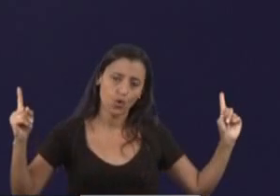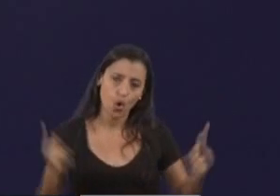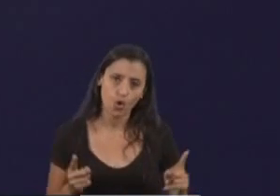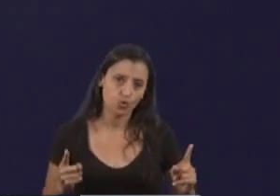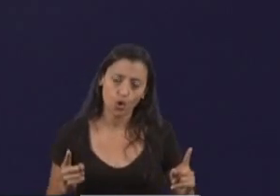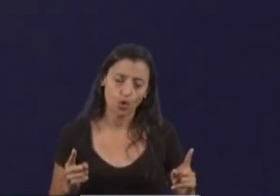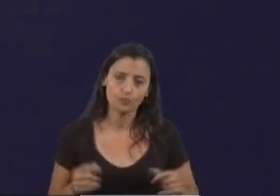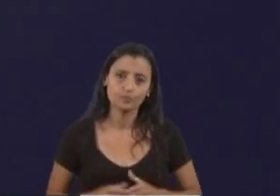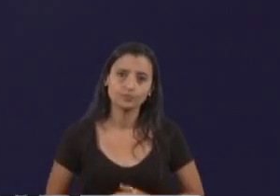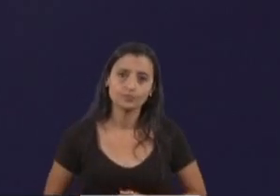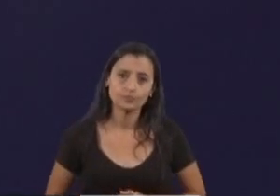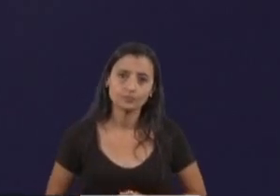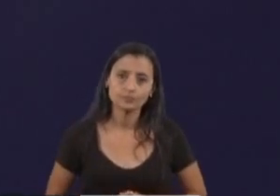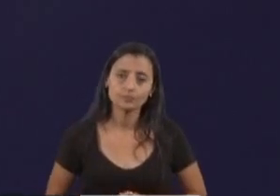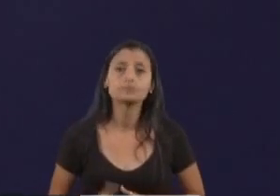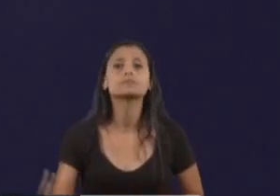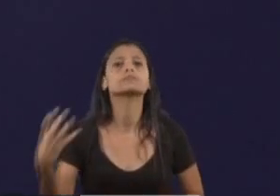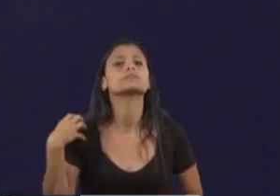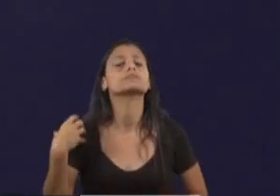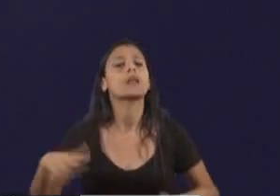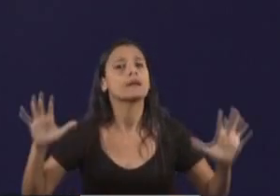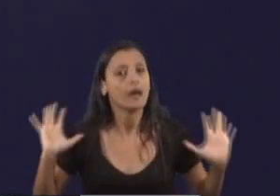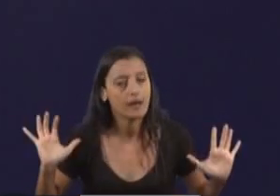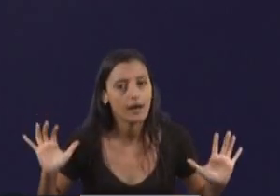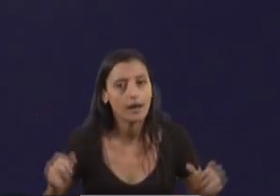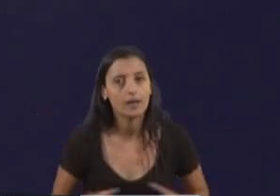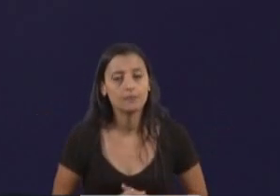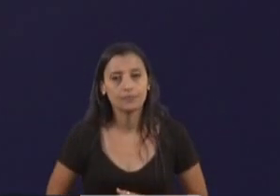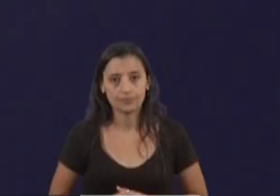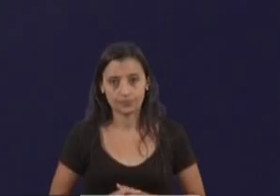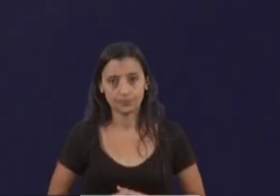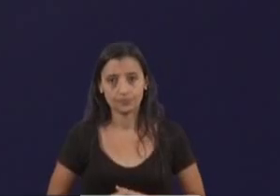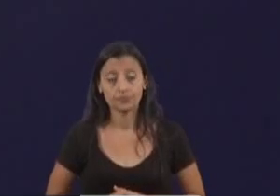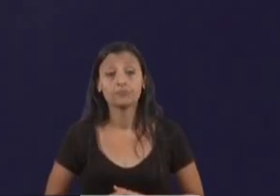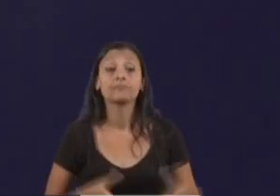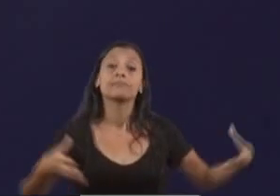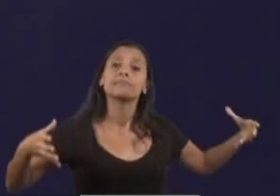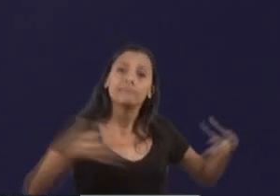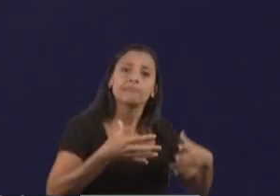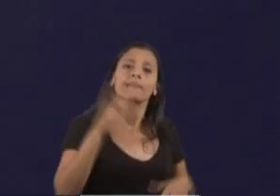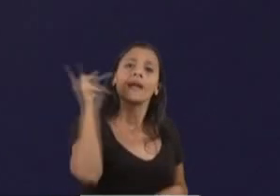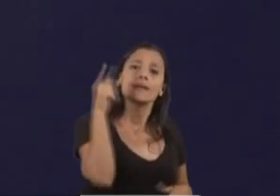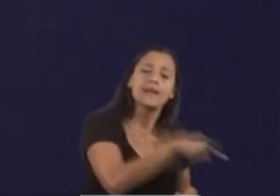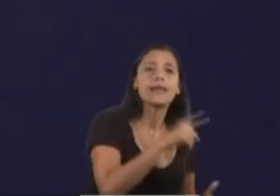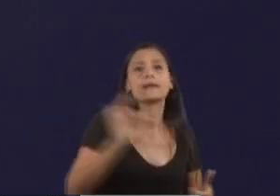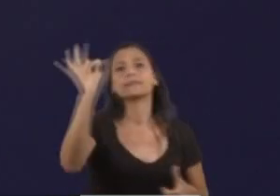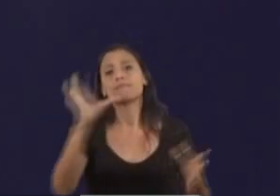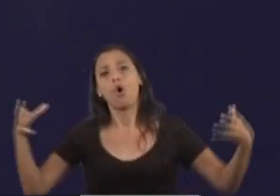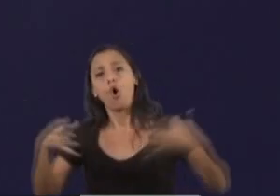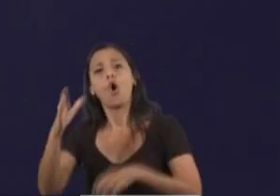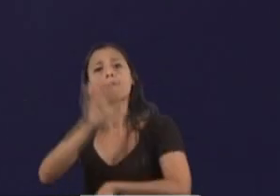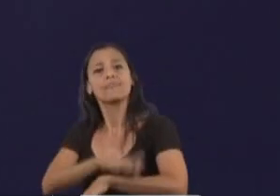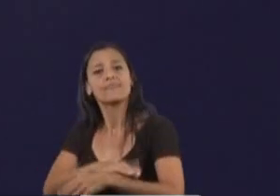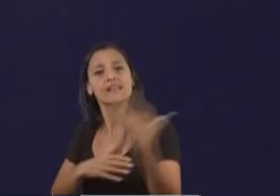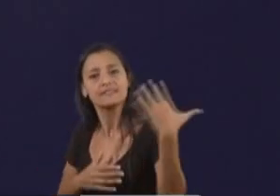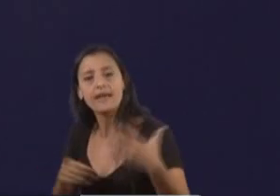una nota al pie. En general, el kirchnerismo, la izquierda,